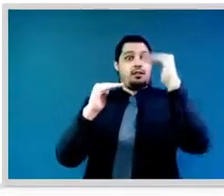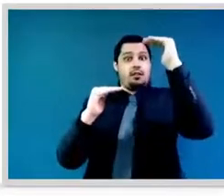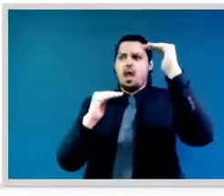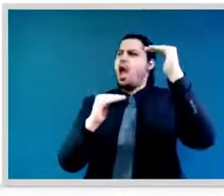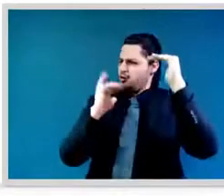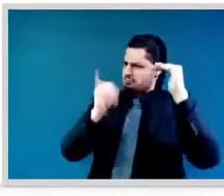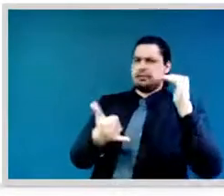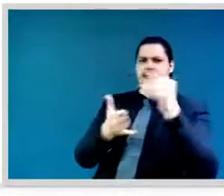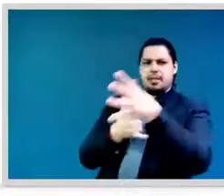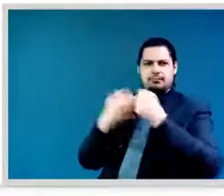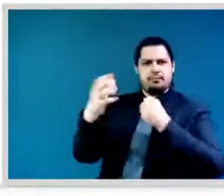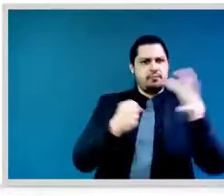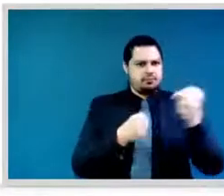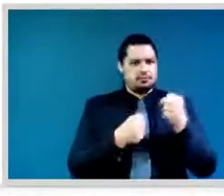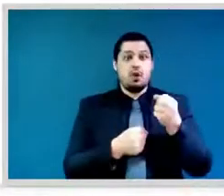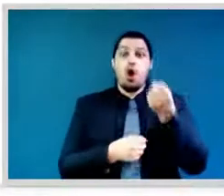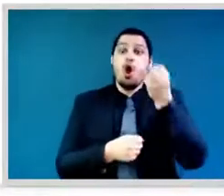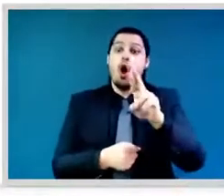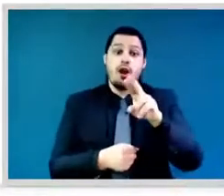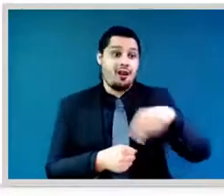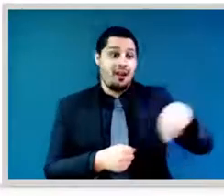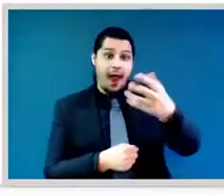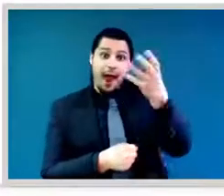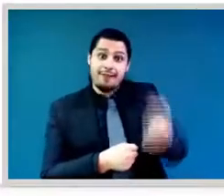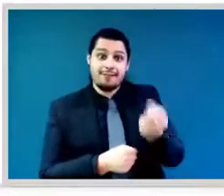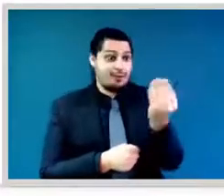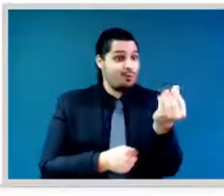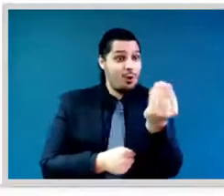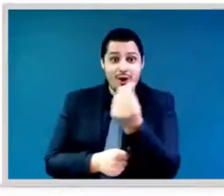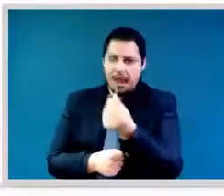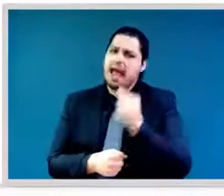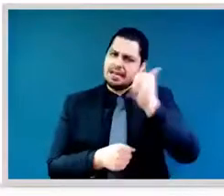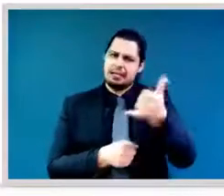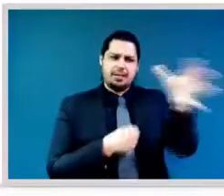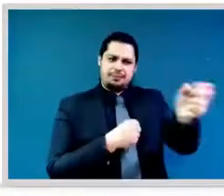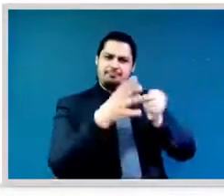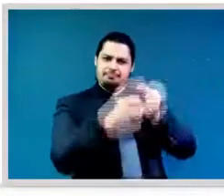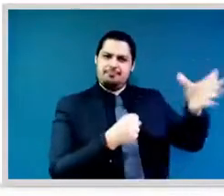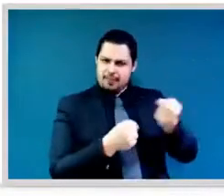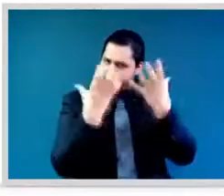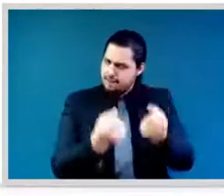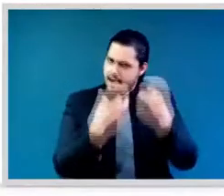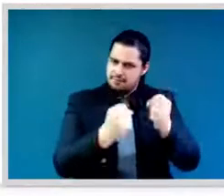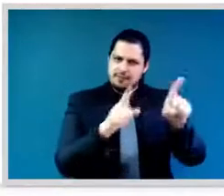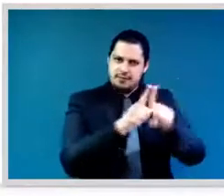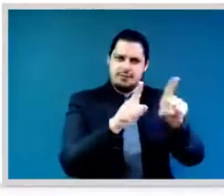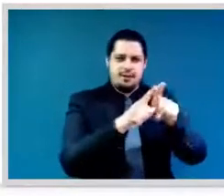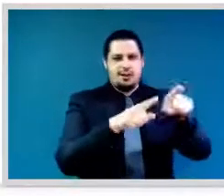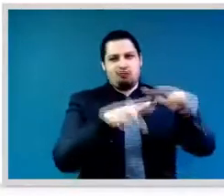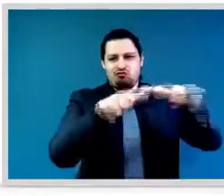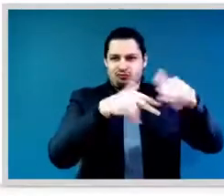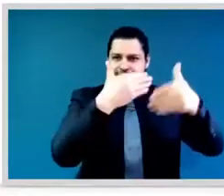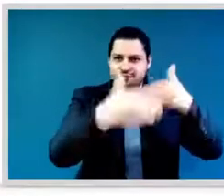Existe ya participación de mujeres. Pero esta participación sigue siendo un privilegio. ¿Cómo